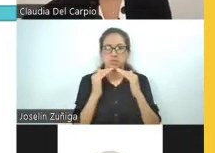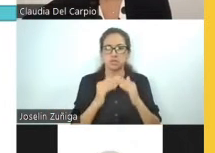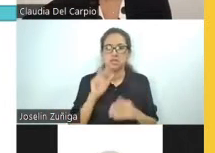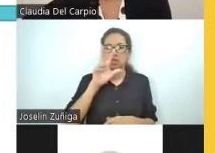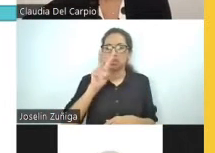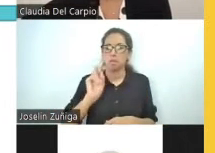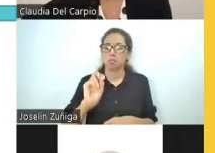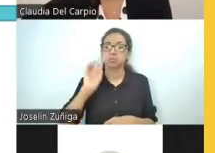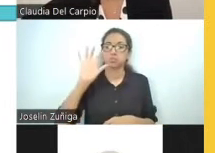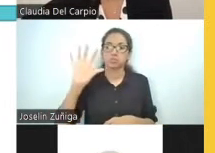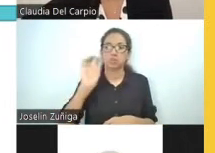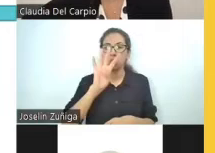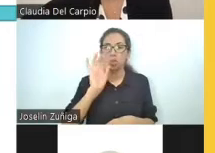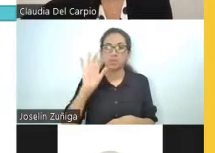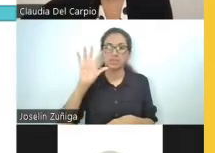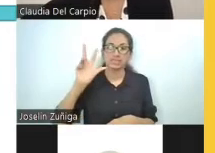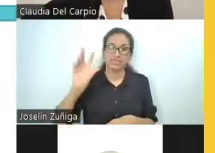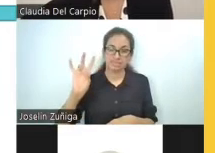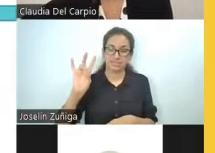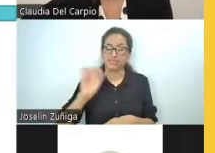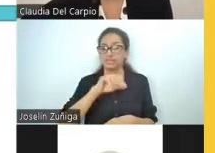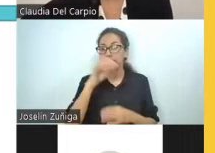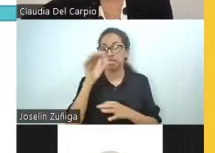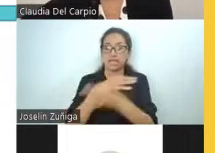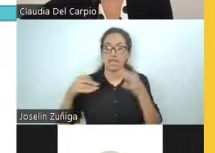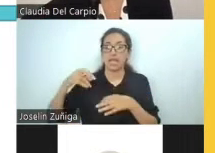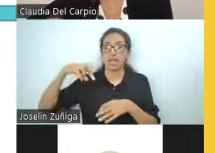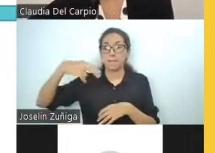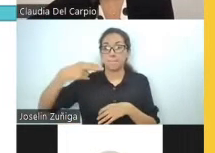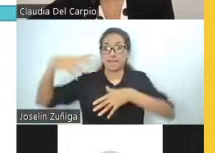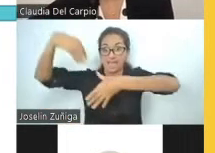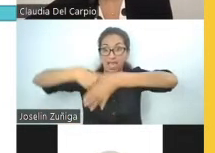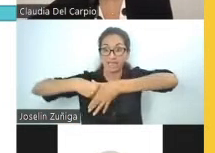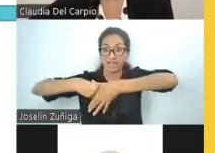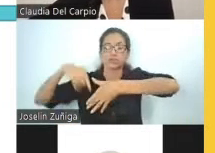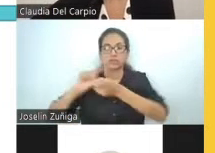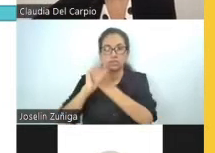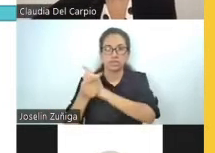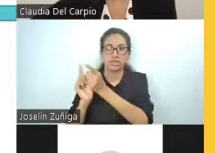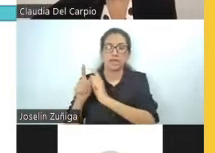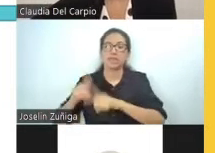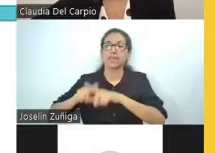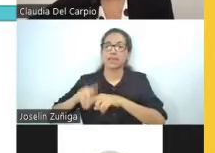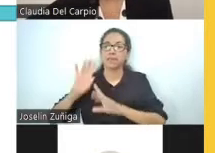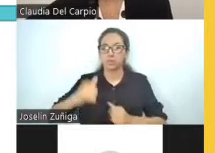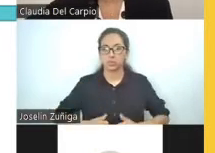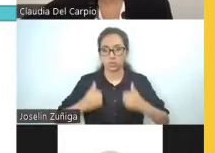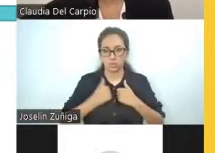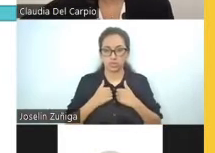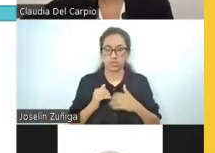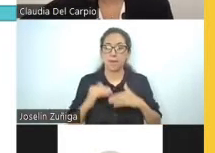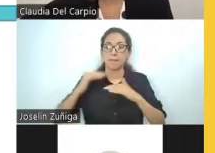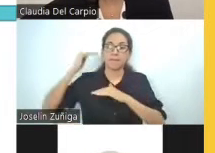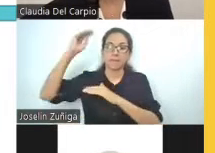3.5 y 4.7. Sin embargo, el pH de la vagina interno varía según las etapas de la vida por los cambios hormonales